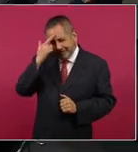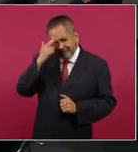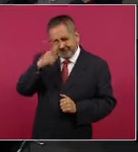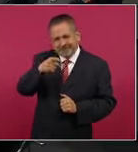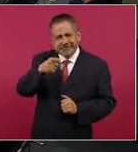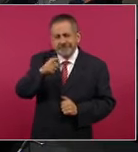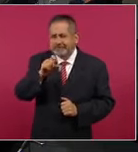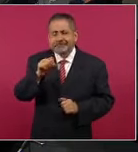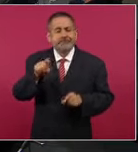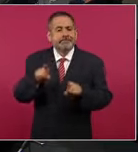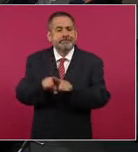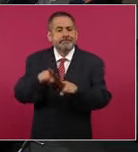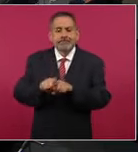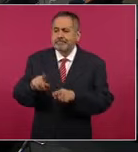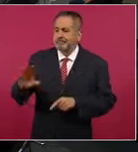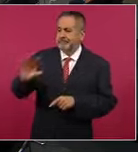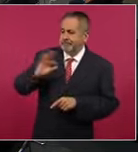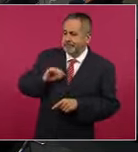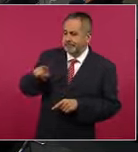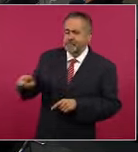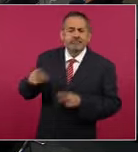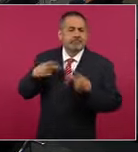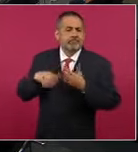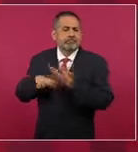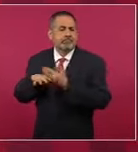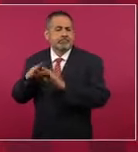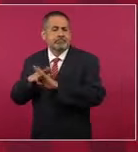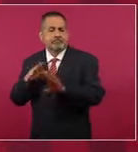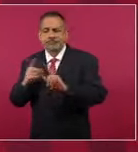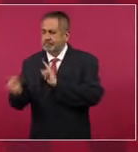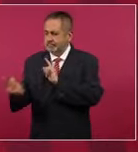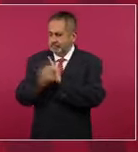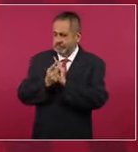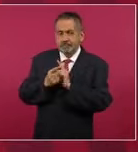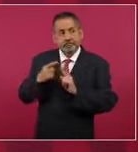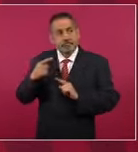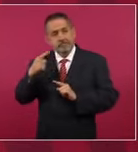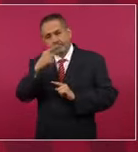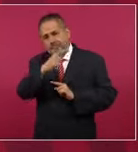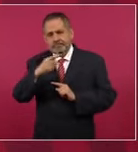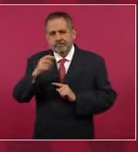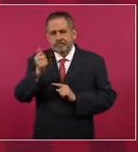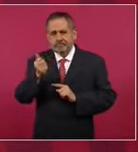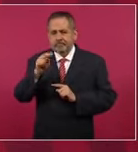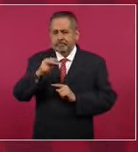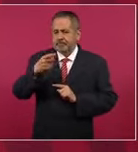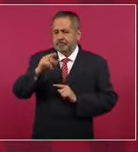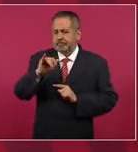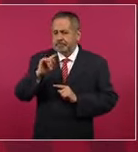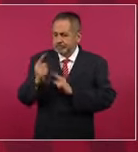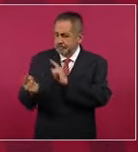dijo un migrante en San Quintín, en la campaña,